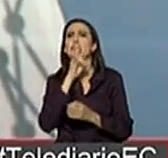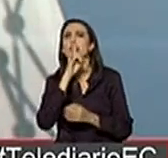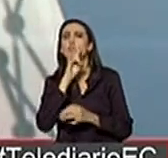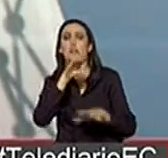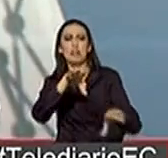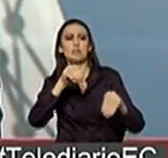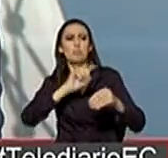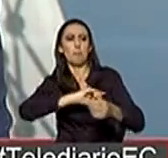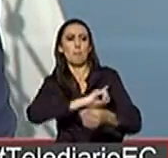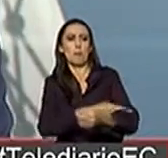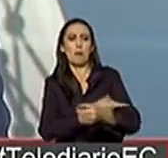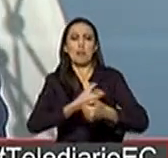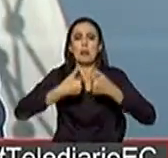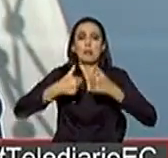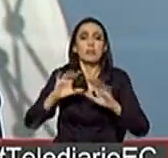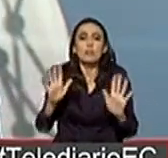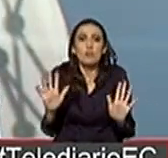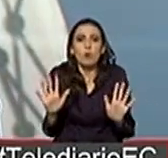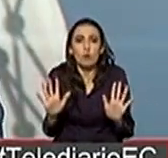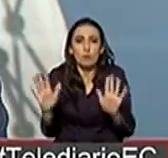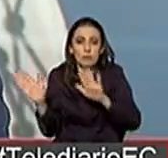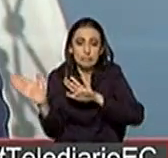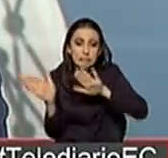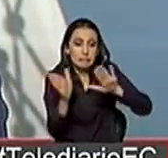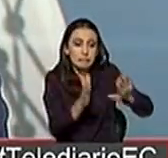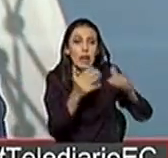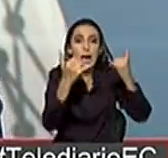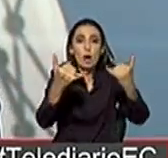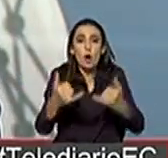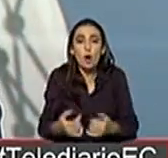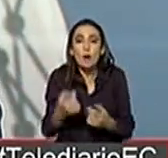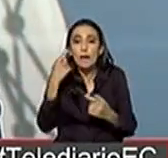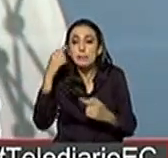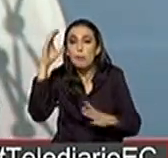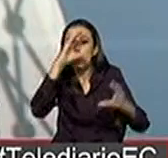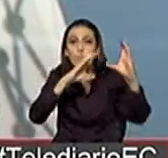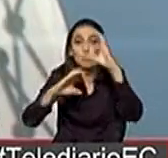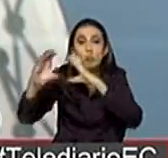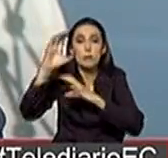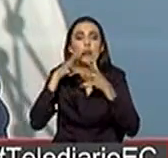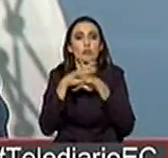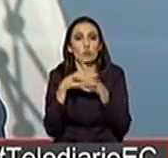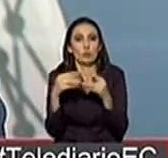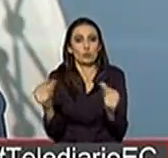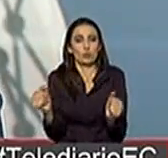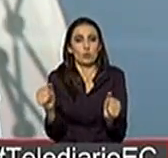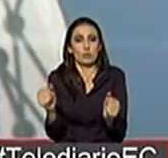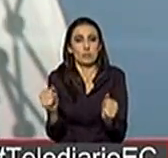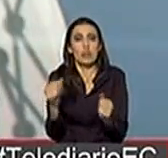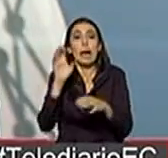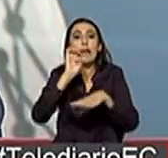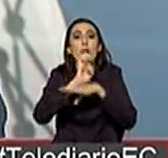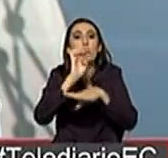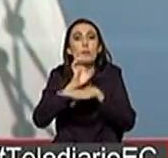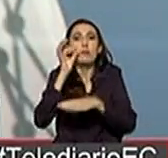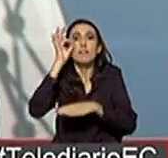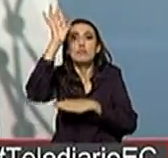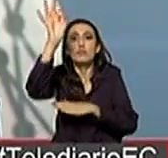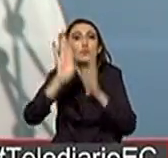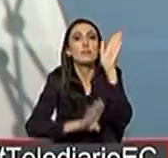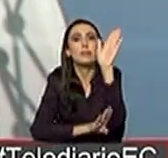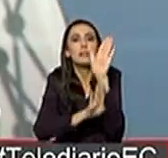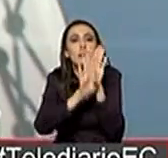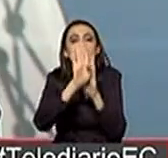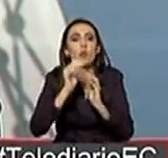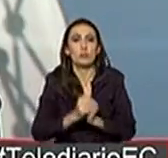tomar medidas estructurales es decir cuestión de encontrar una alternativa para el desarrollo del país y una alternativa que en el proceso